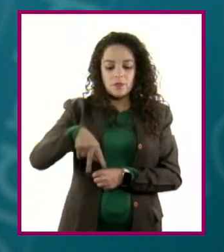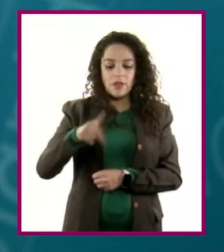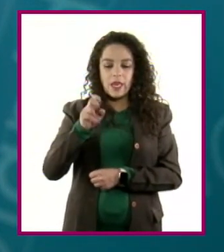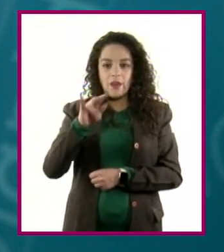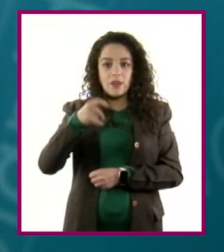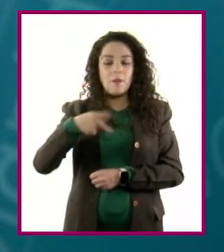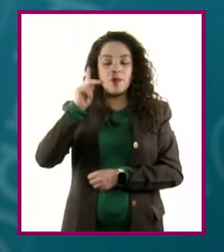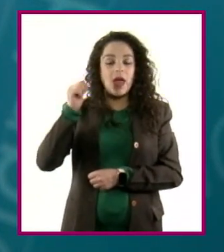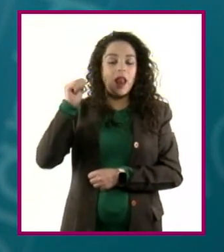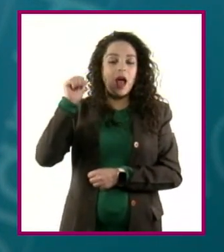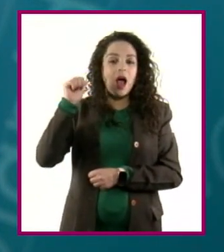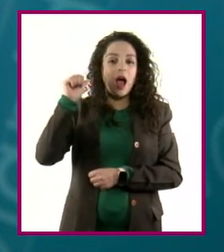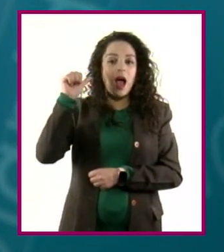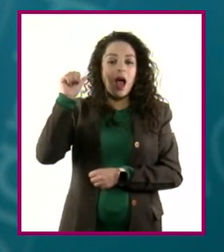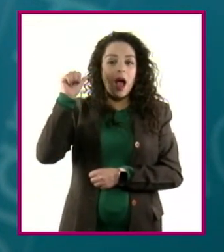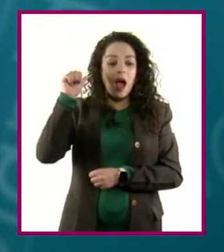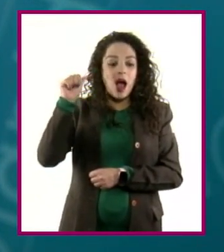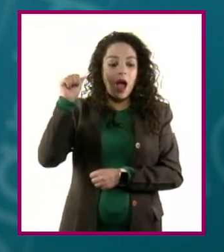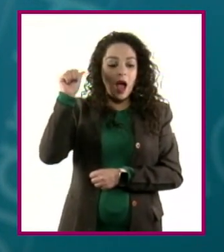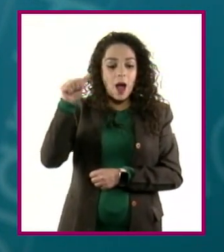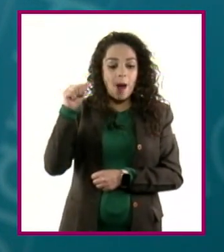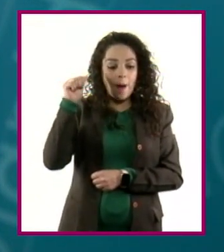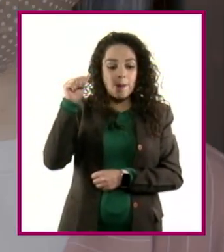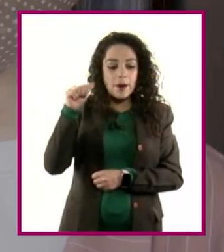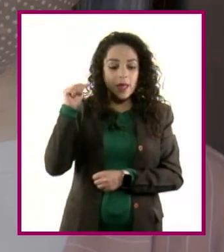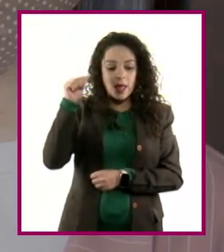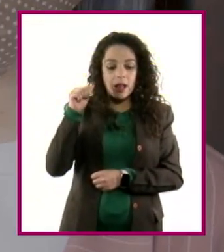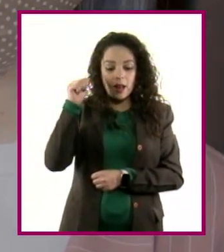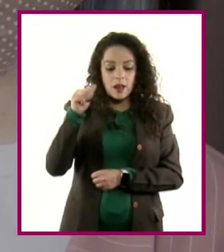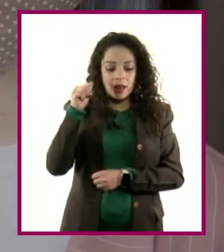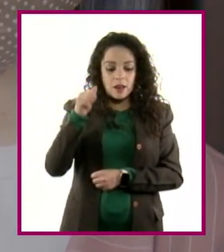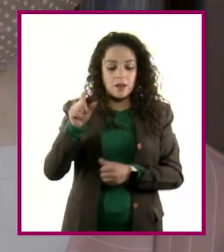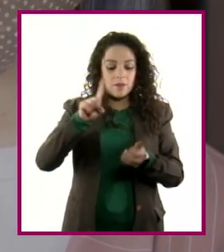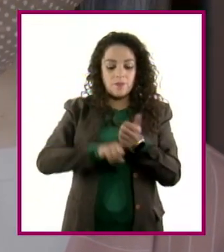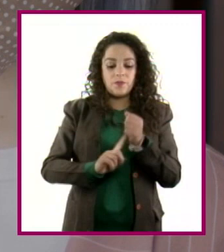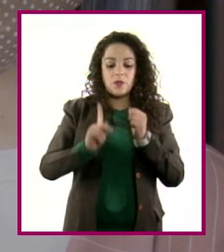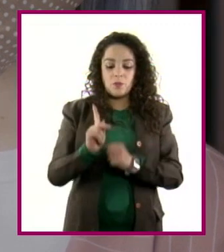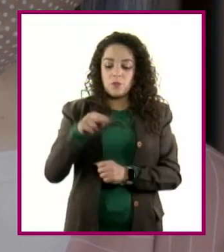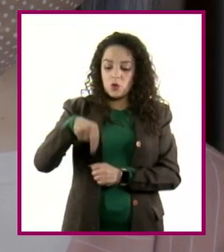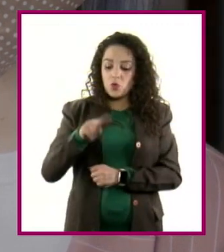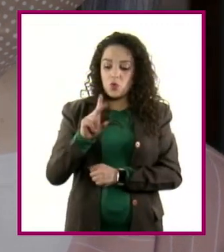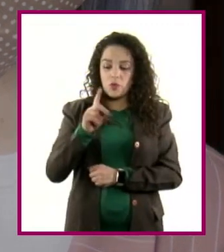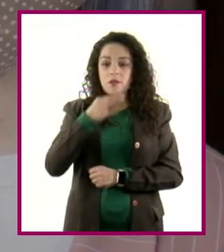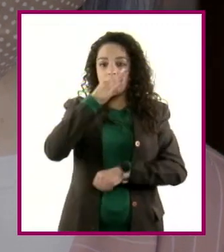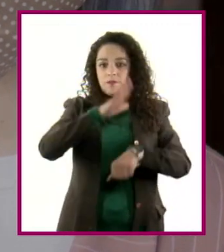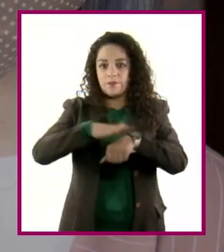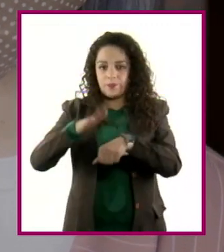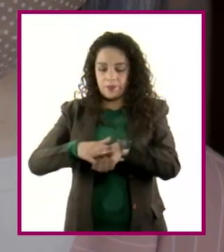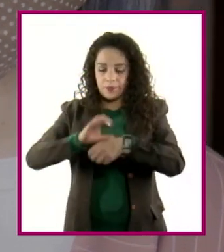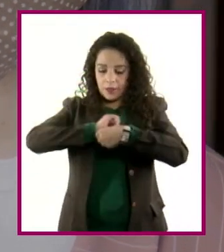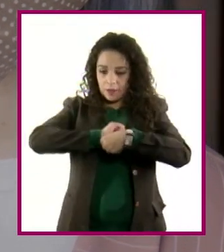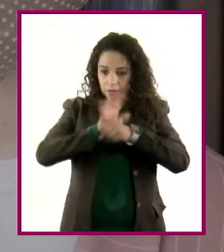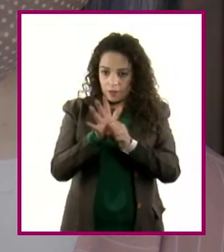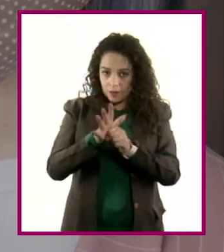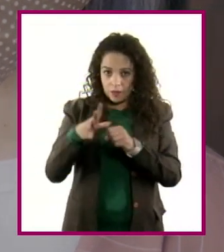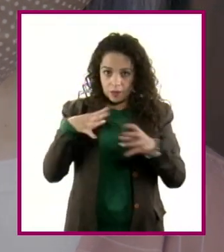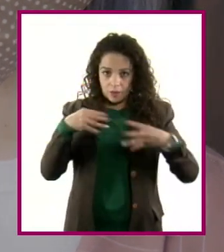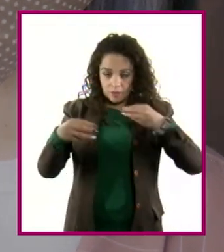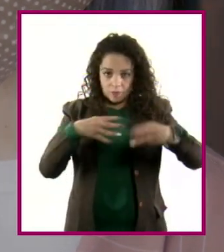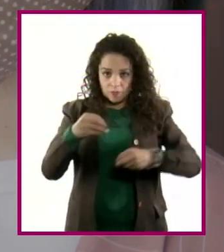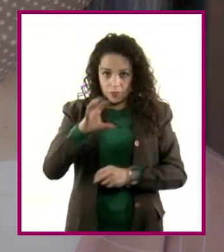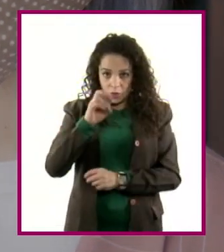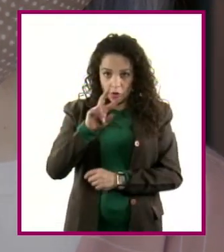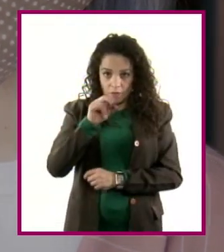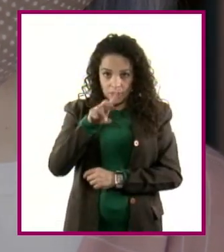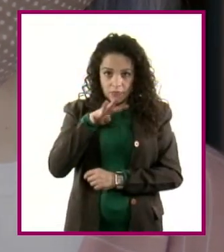el Programa de las Naciones Unidas para el Desarrollo advirtió: a raíz de la pandemia de COVID-19, el contexto mundial en